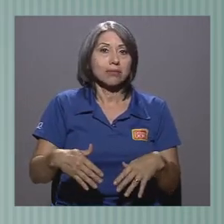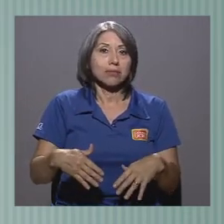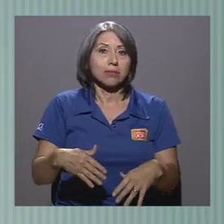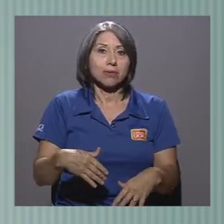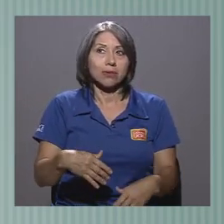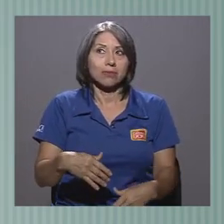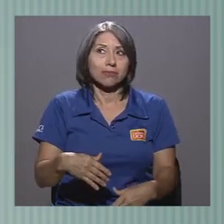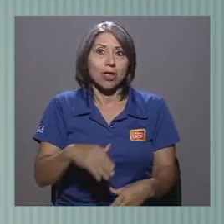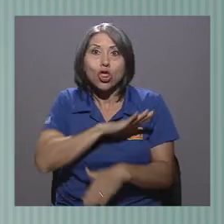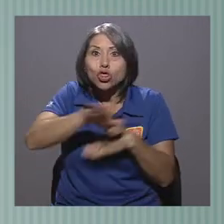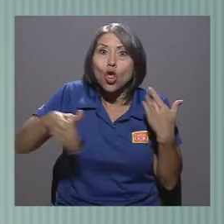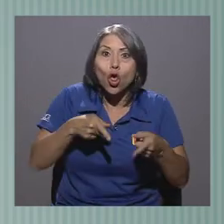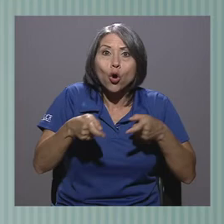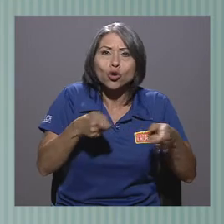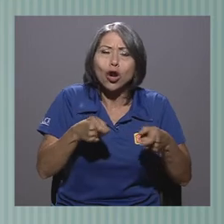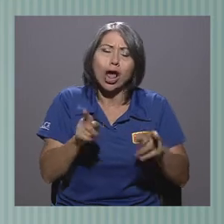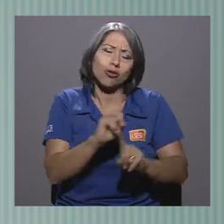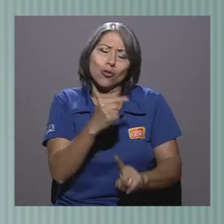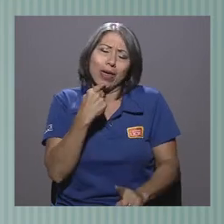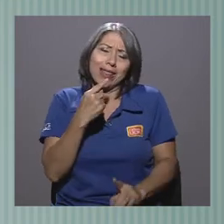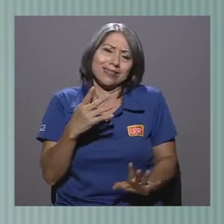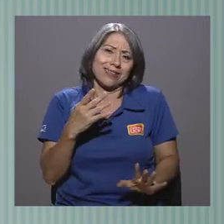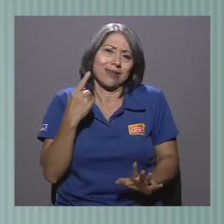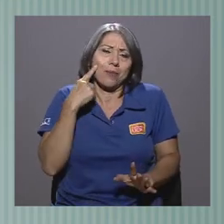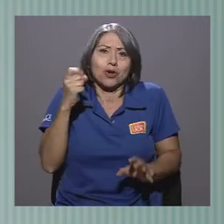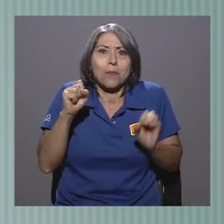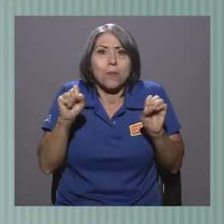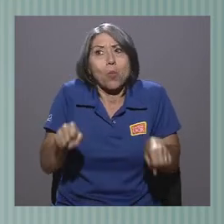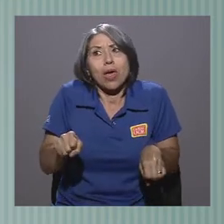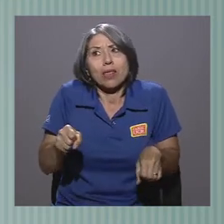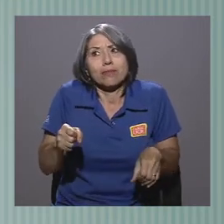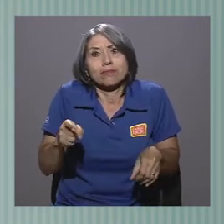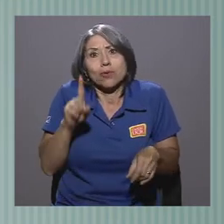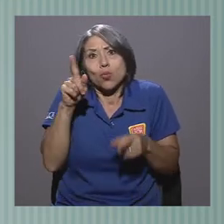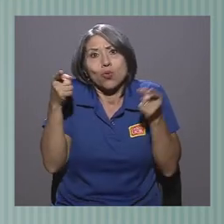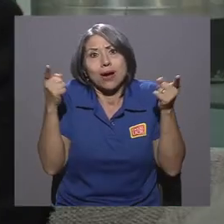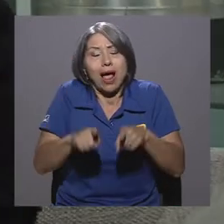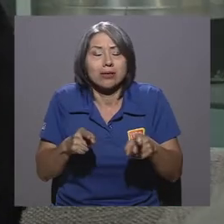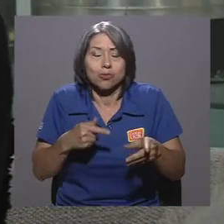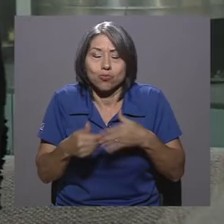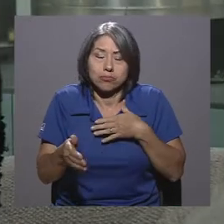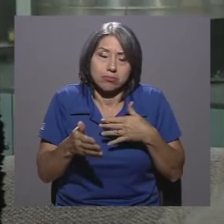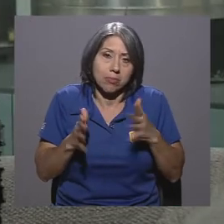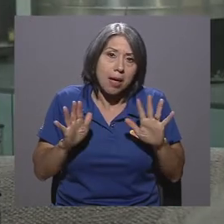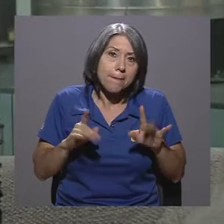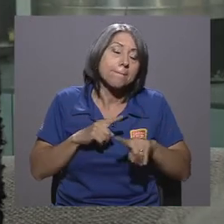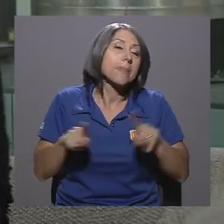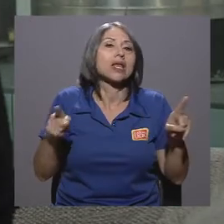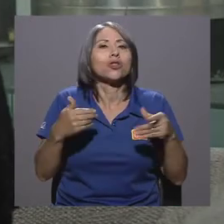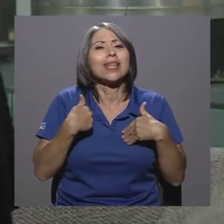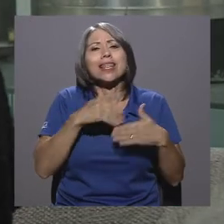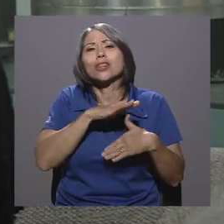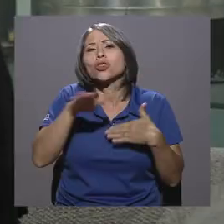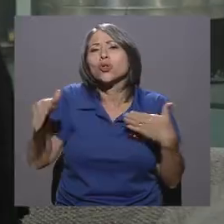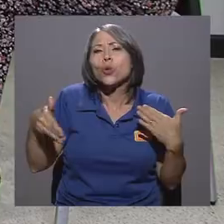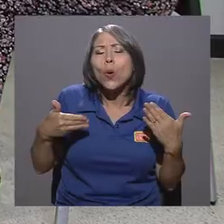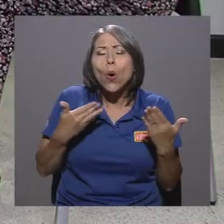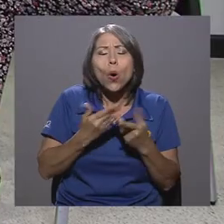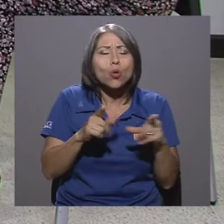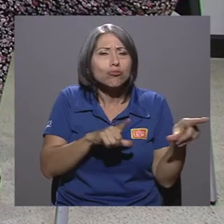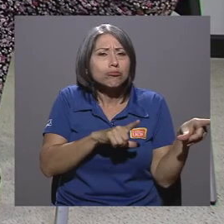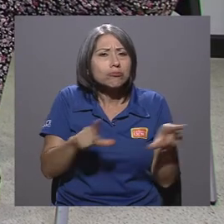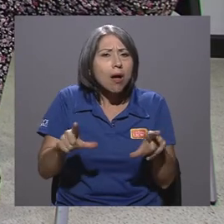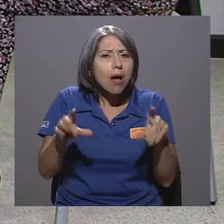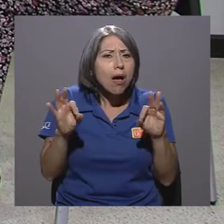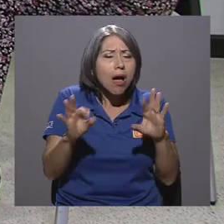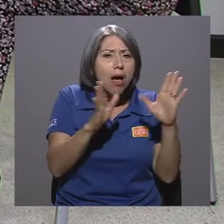decir todo controlado, porque un caso, como dije, por esta globalidad puede llegar en cualquier momento, pero tienen todo el montaje